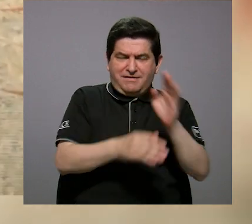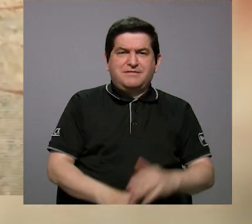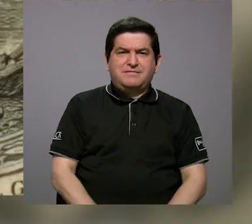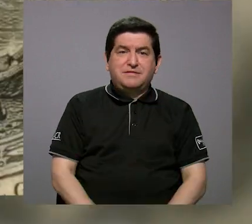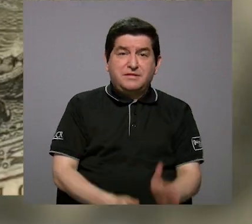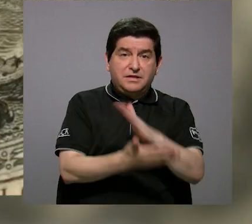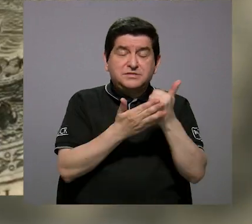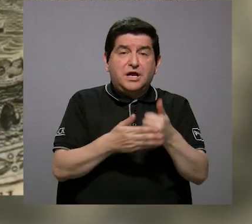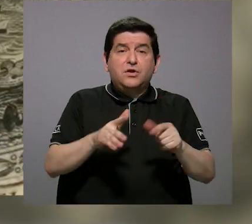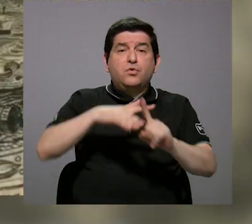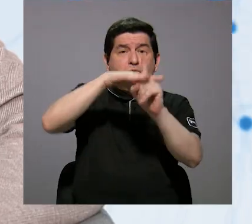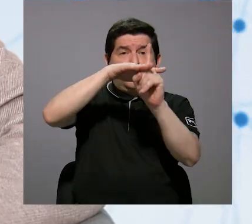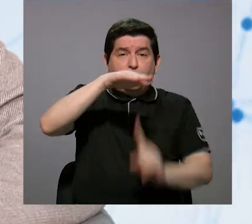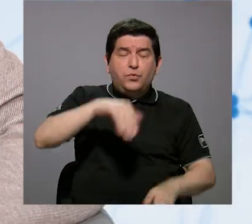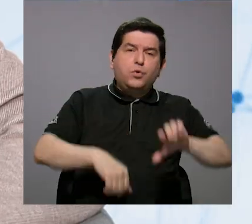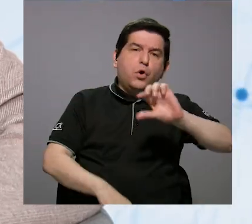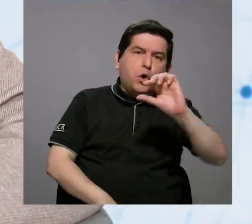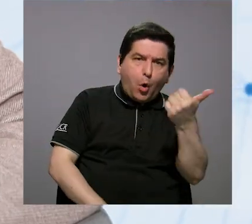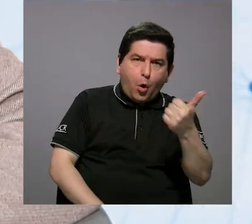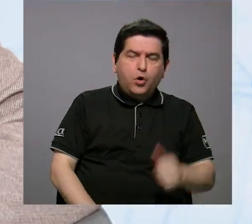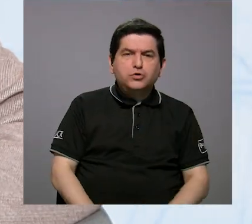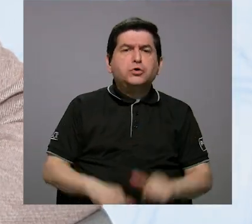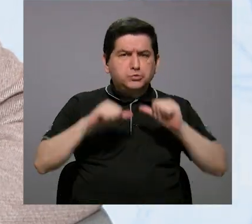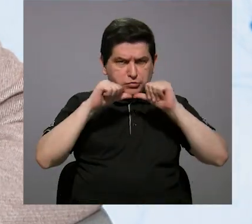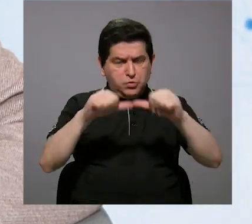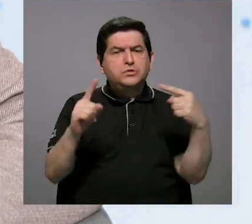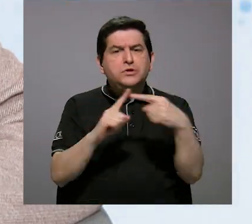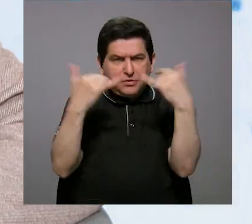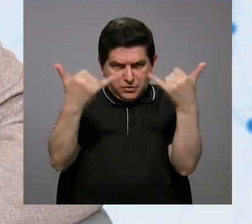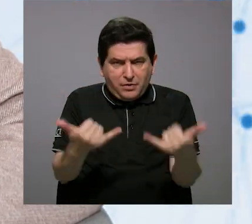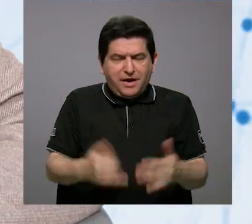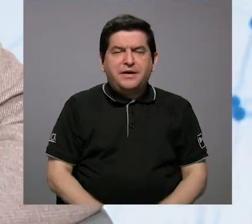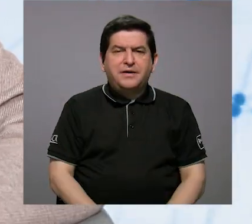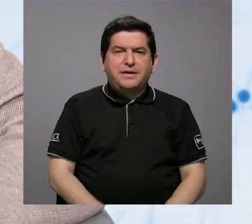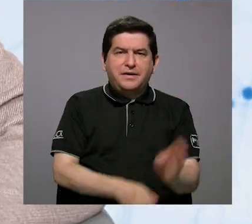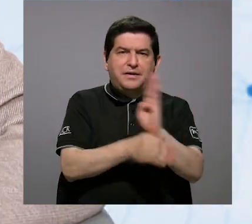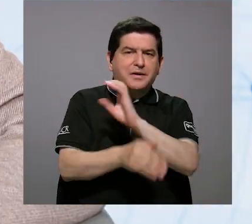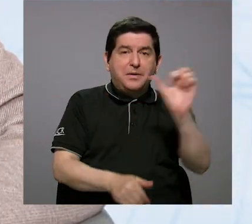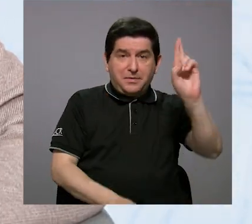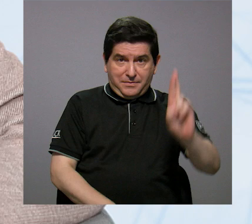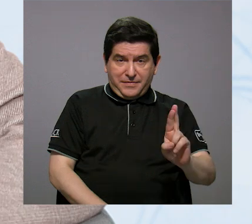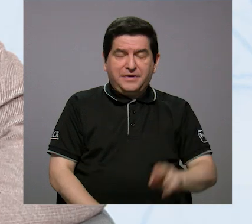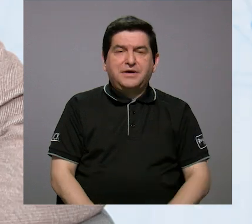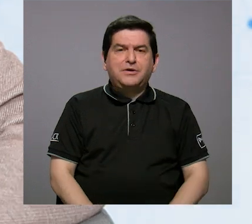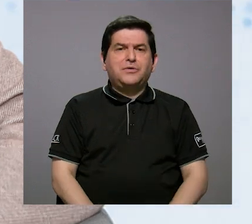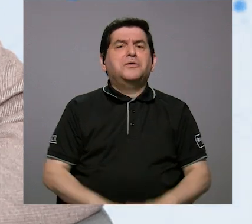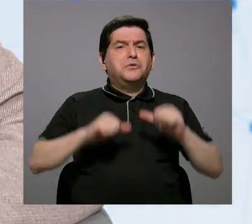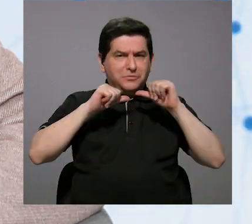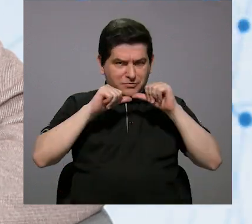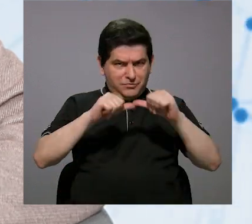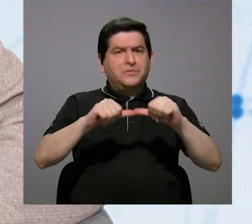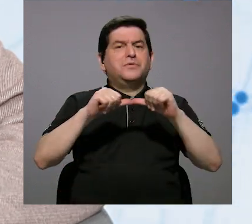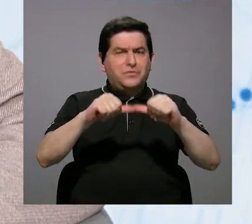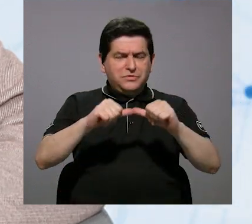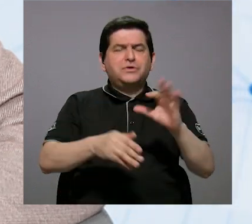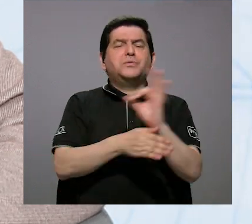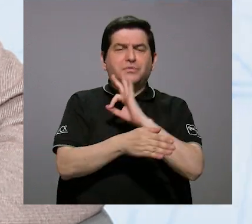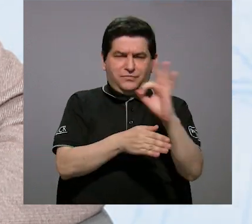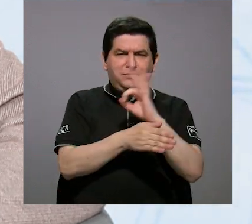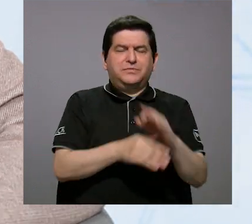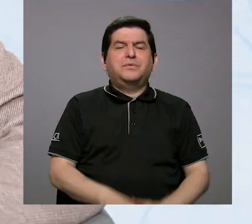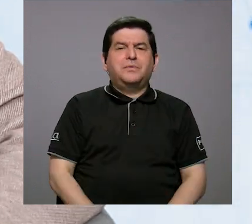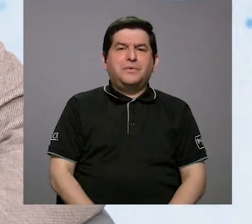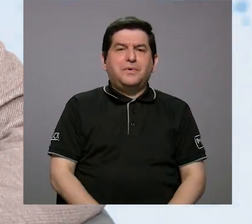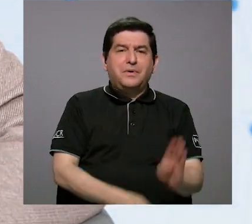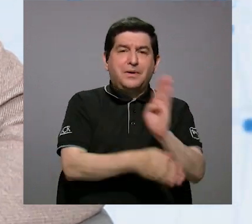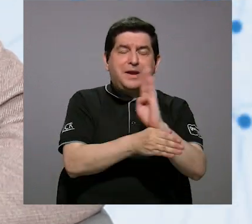algunos desaparecidos y otros que todavía no sobreviven, ¿verdad? Como el Banco de Costa Rica, ¿verdad? Que todavía está en